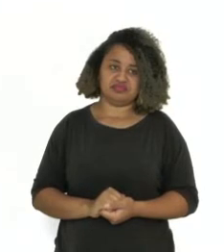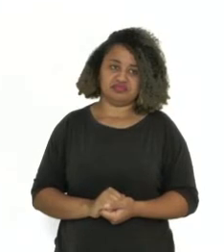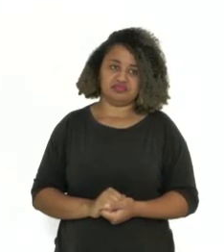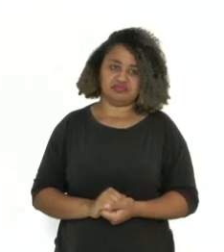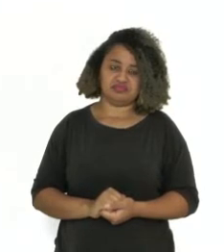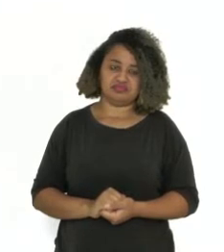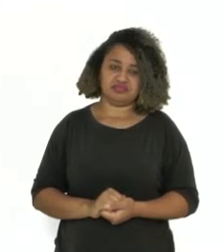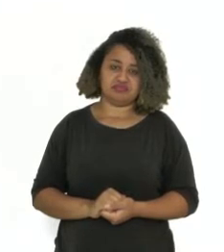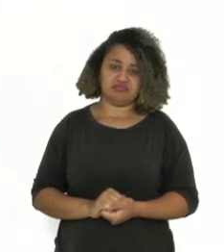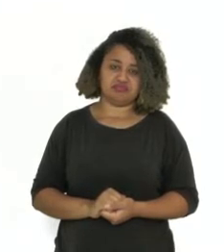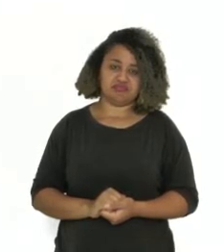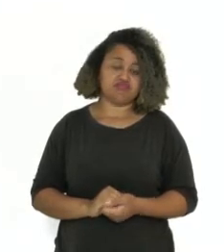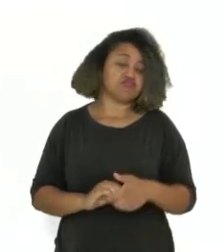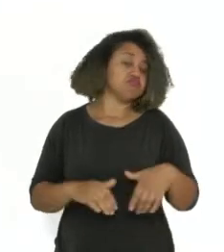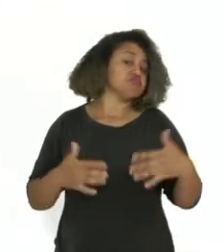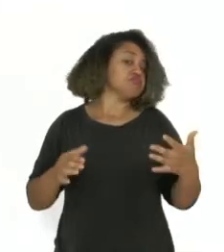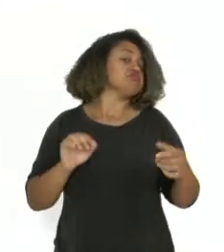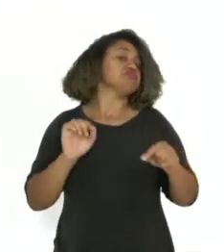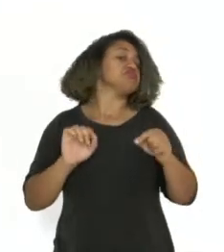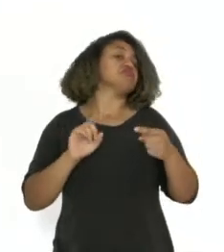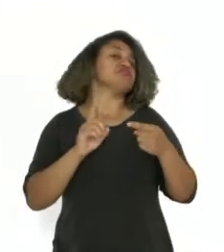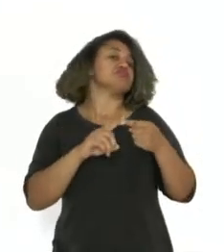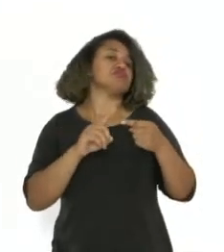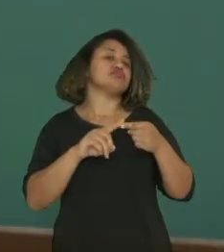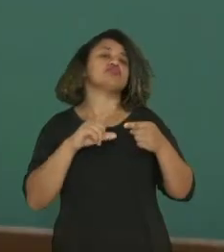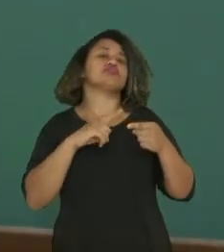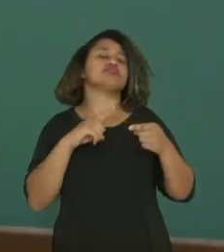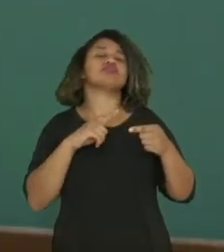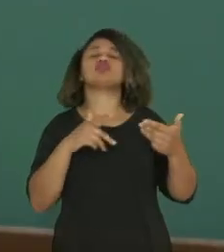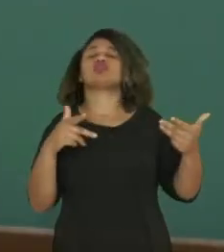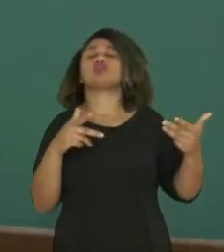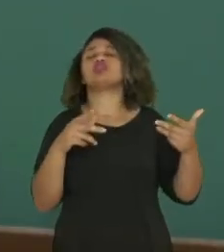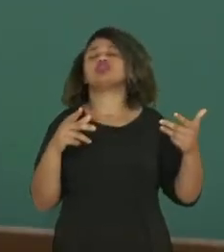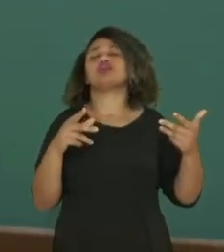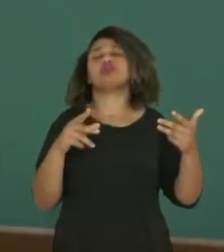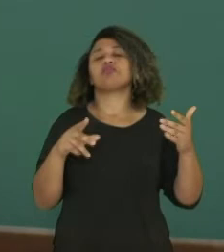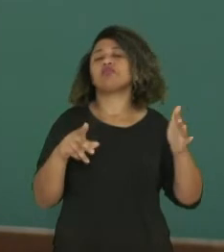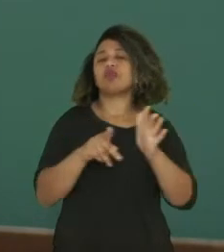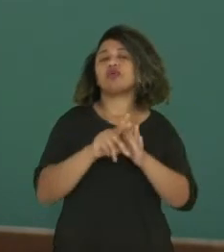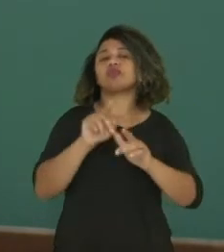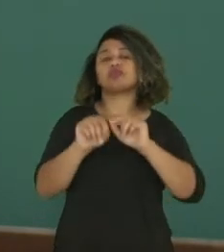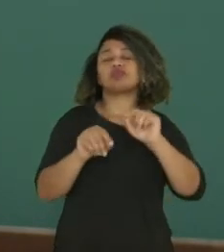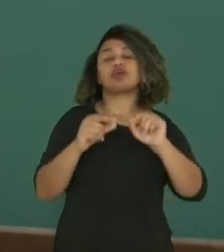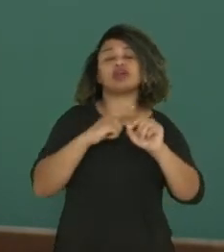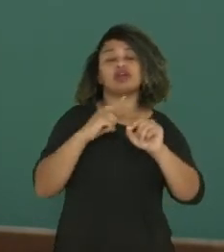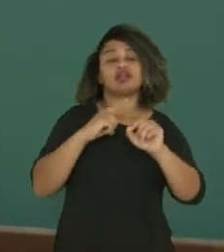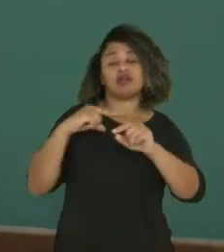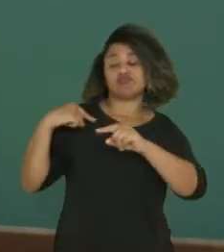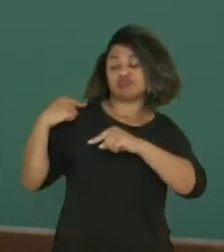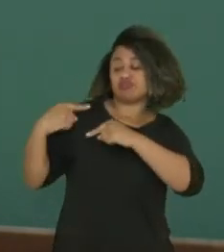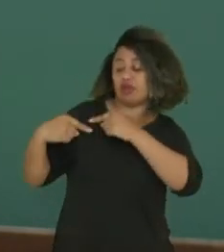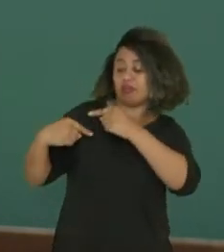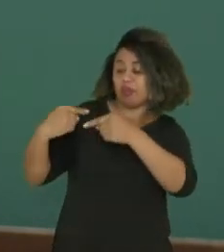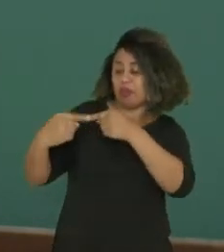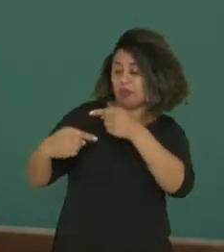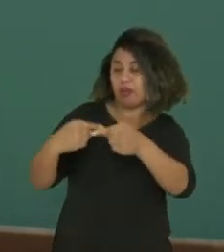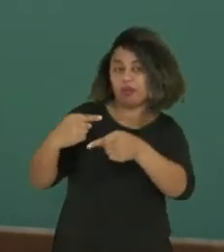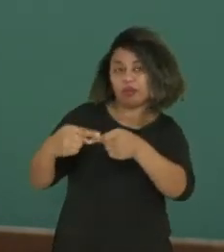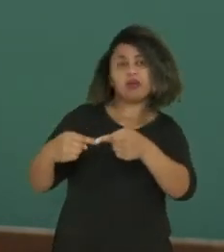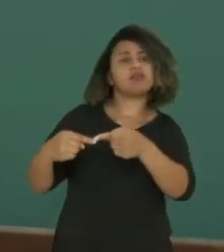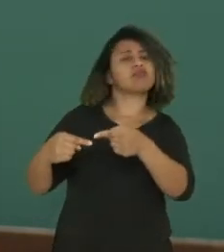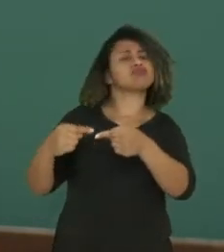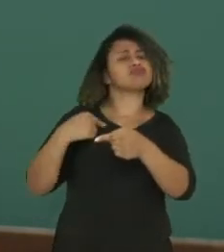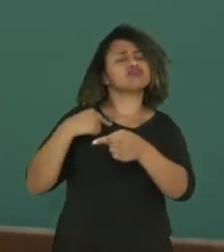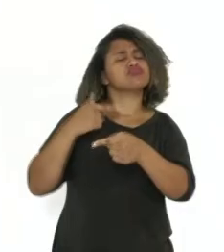a generación, ou seja, né, riqueza comum que herdamos aí de gerações, porque